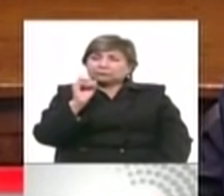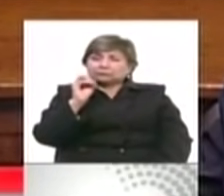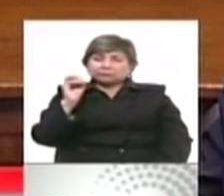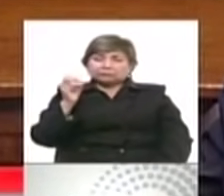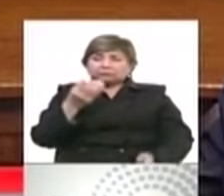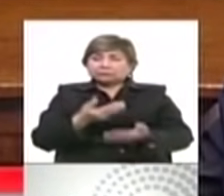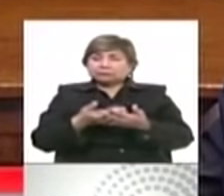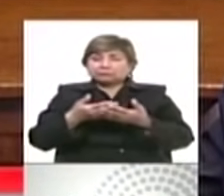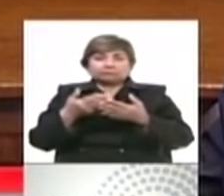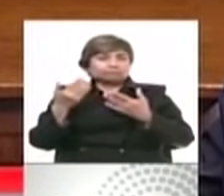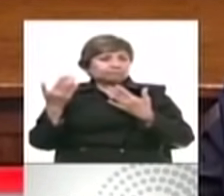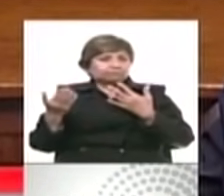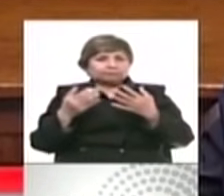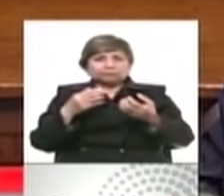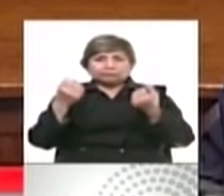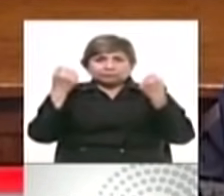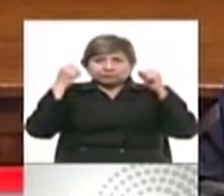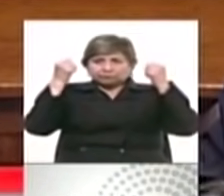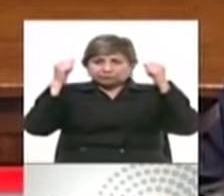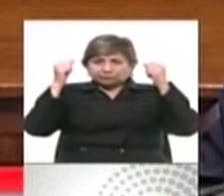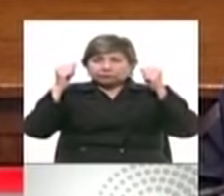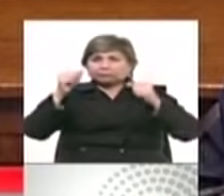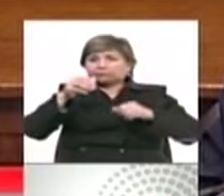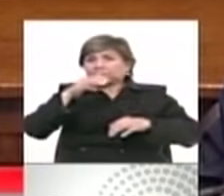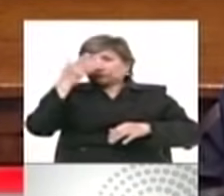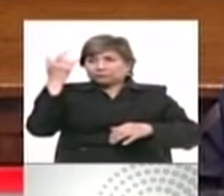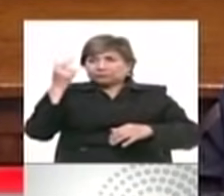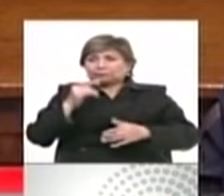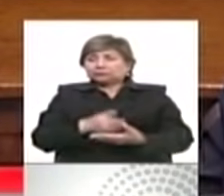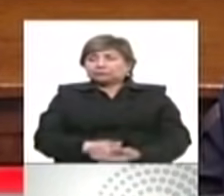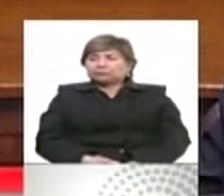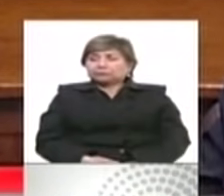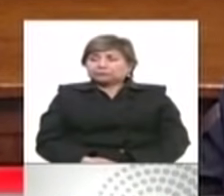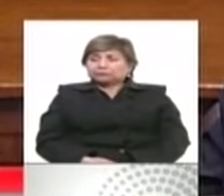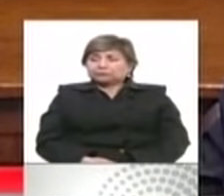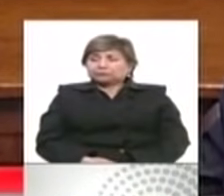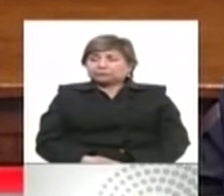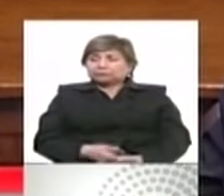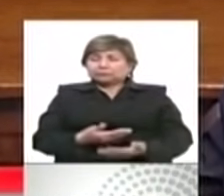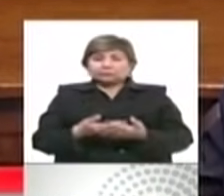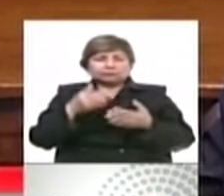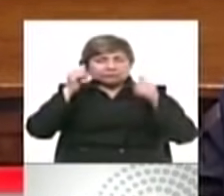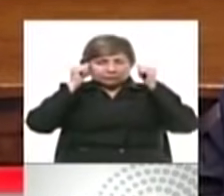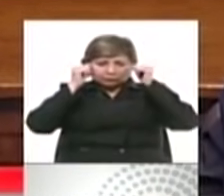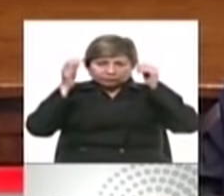¿no? De acuerdo. Más allá de este tema jurídico